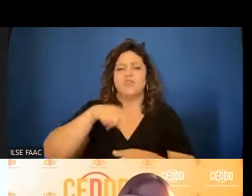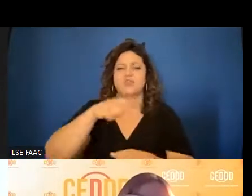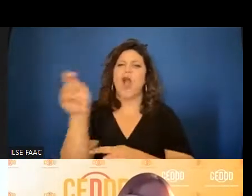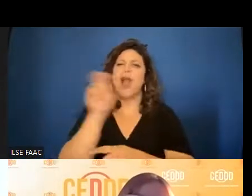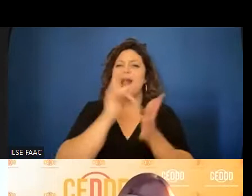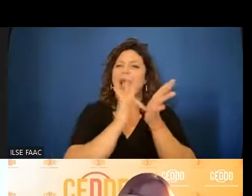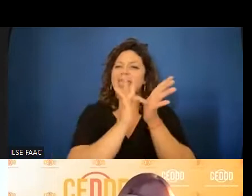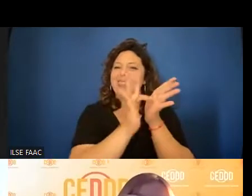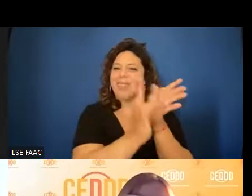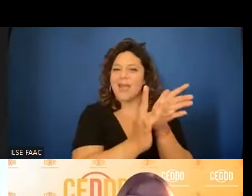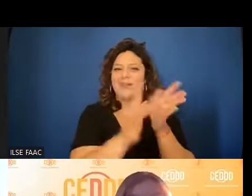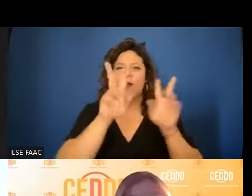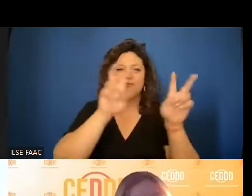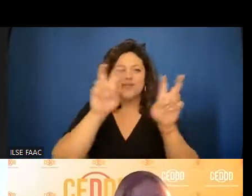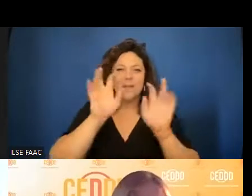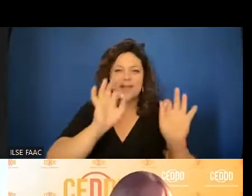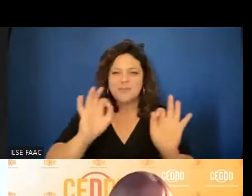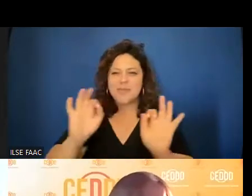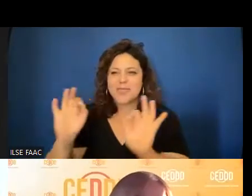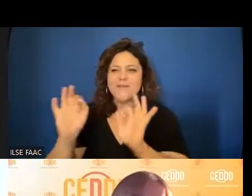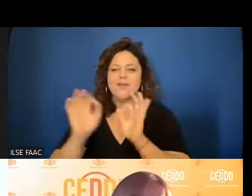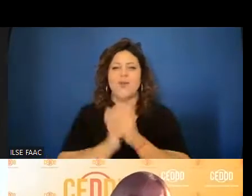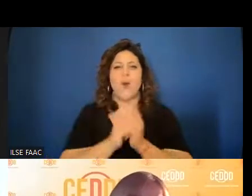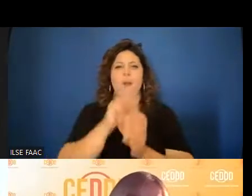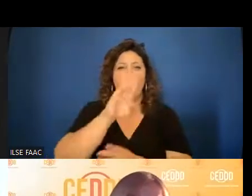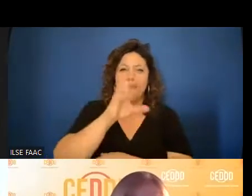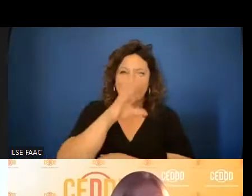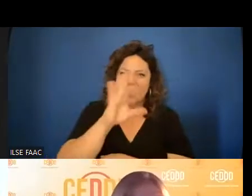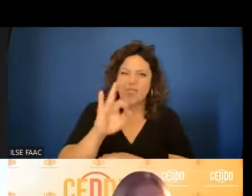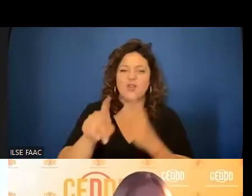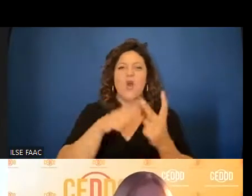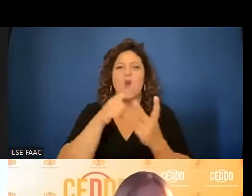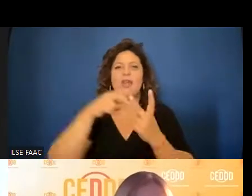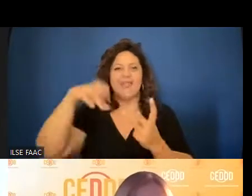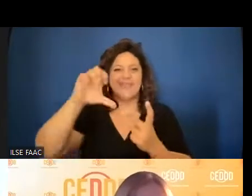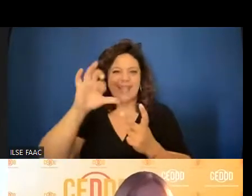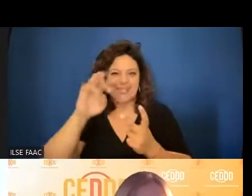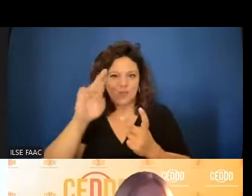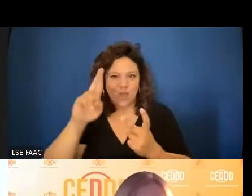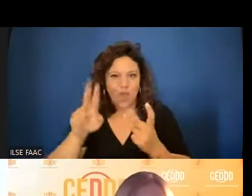no podemos ver incluso ante un ilícito penal.